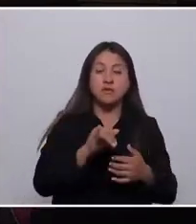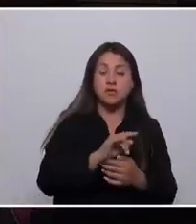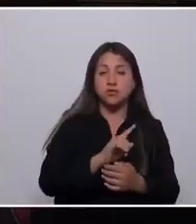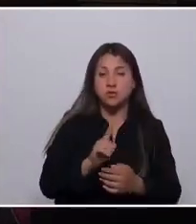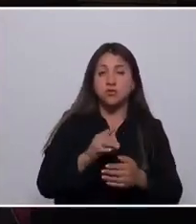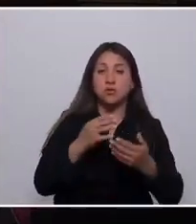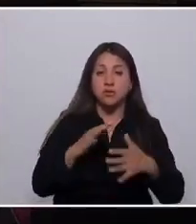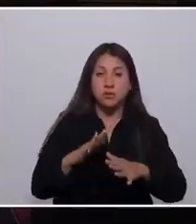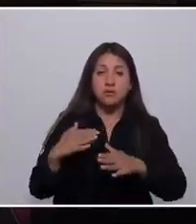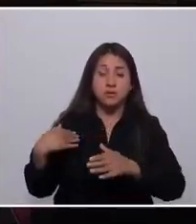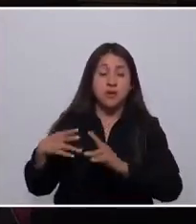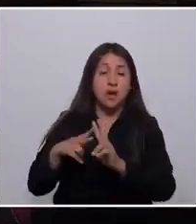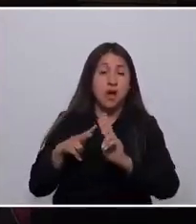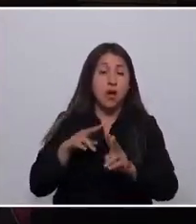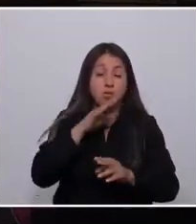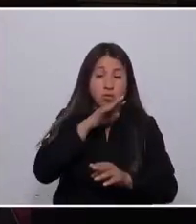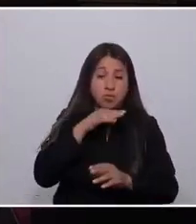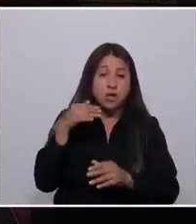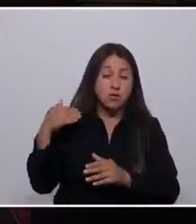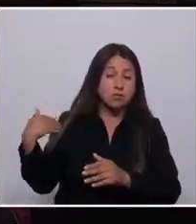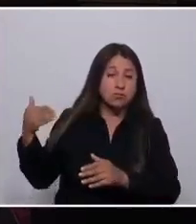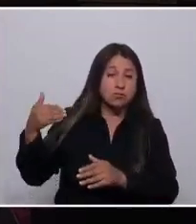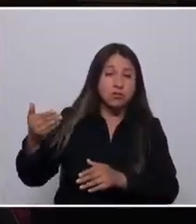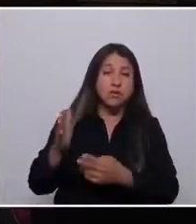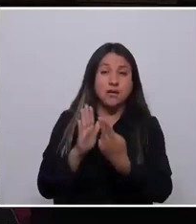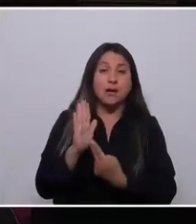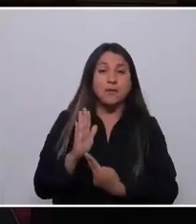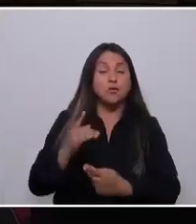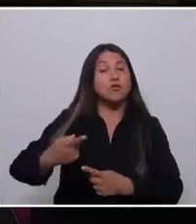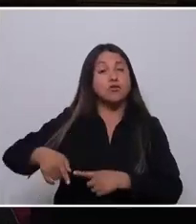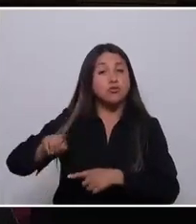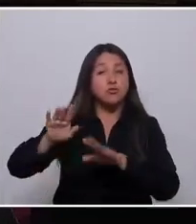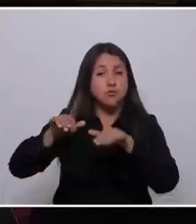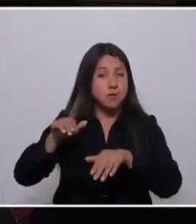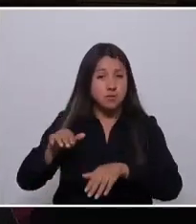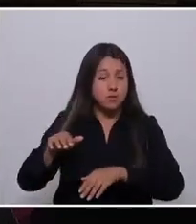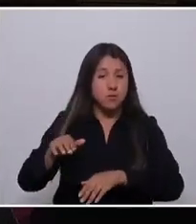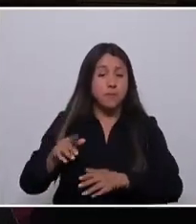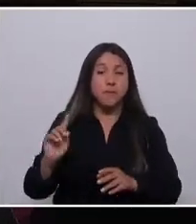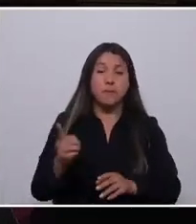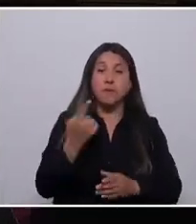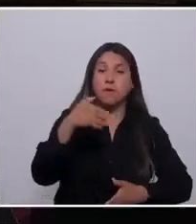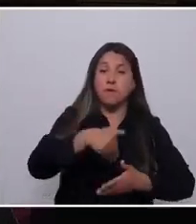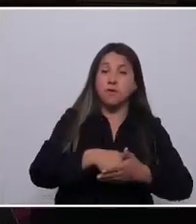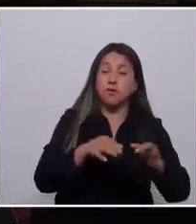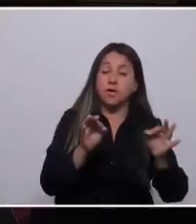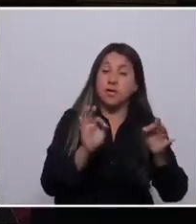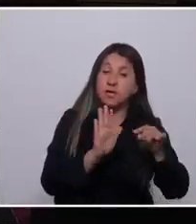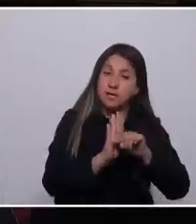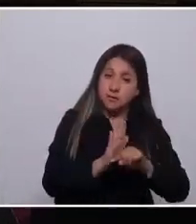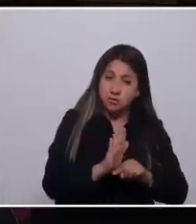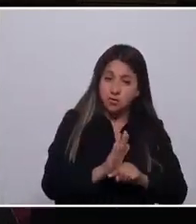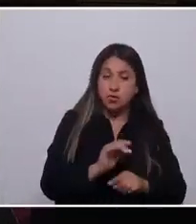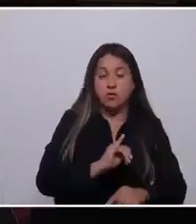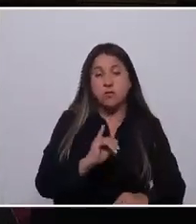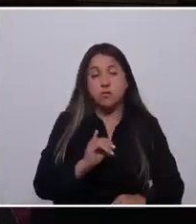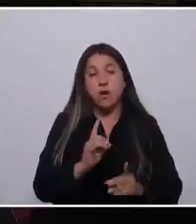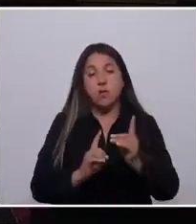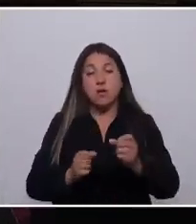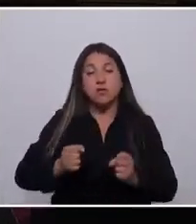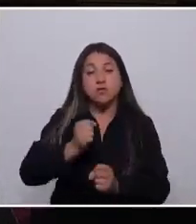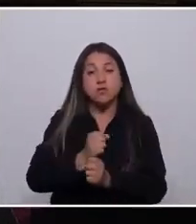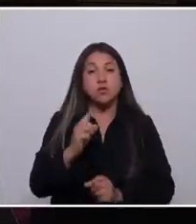venido aplicando en los reglamentos anteriores. Vale decir, primero se votarán indicaciones supresivas, después alguna sustitutiva